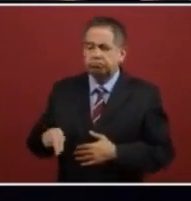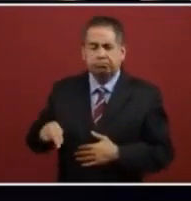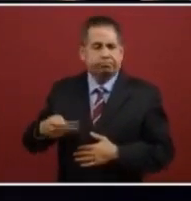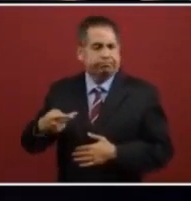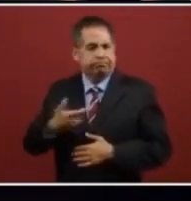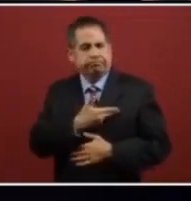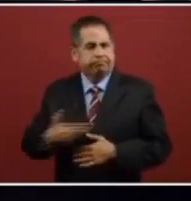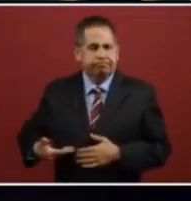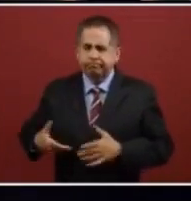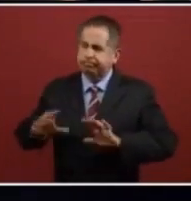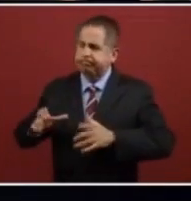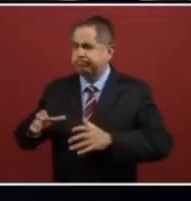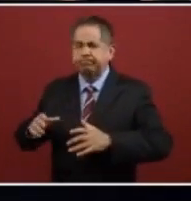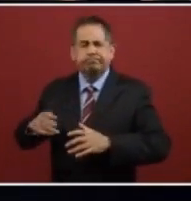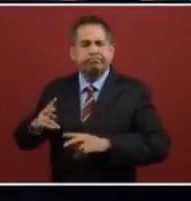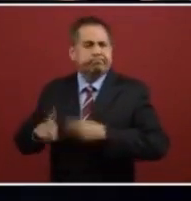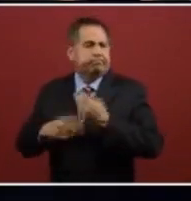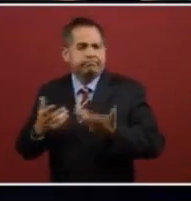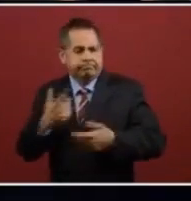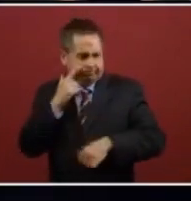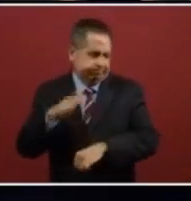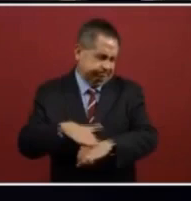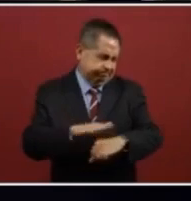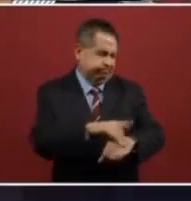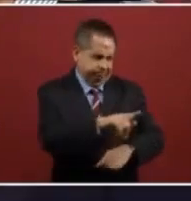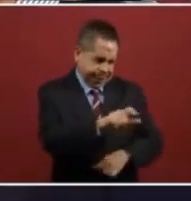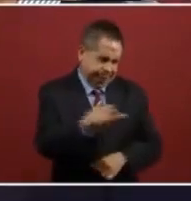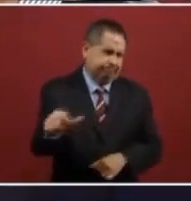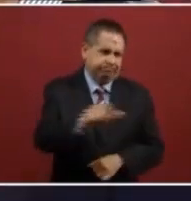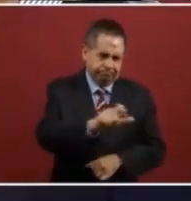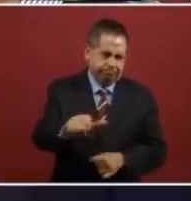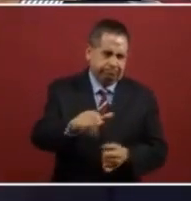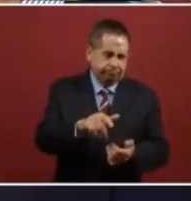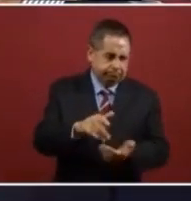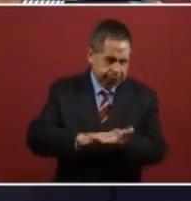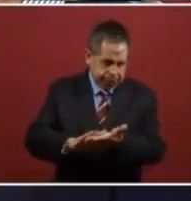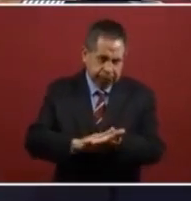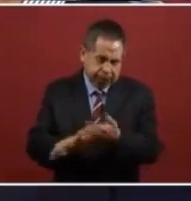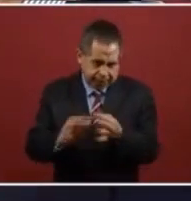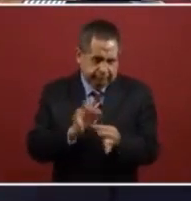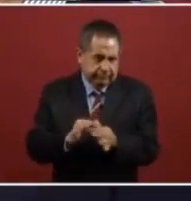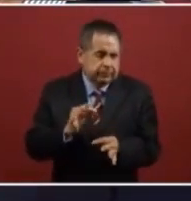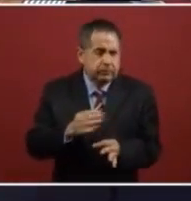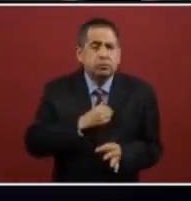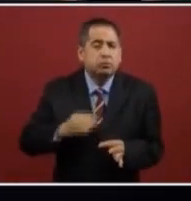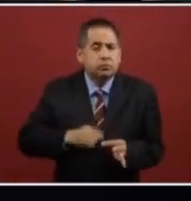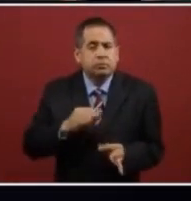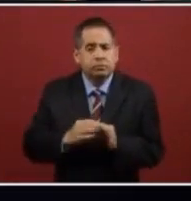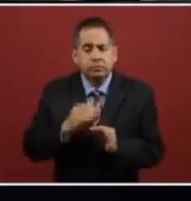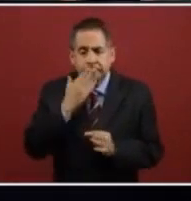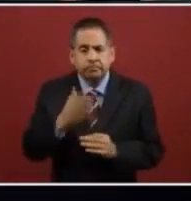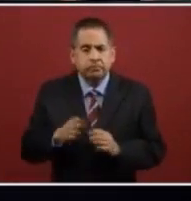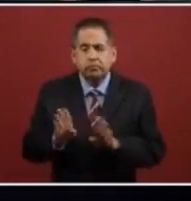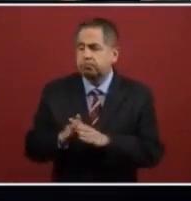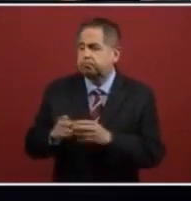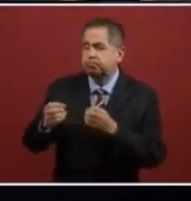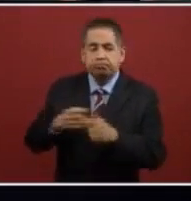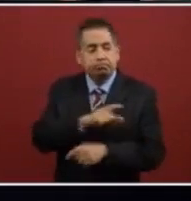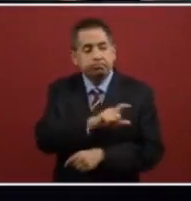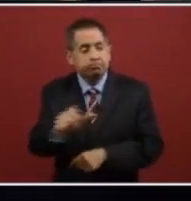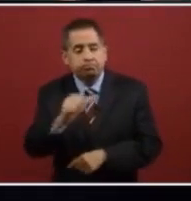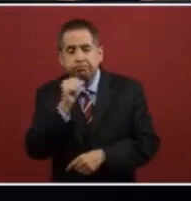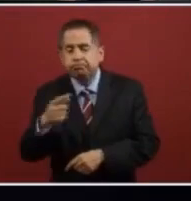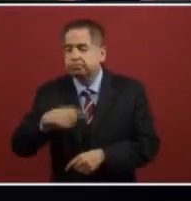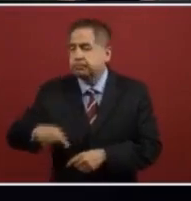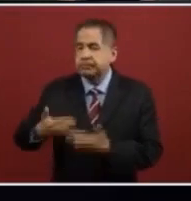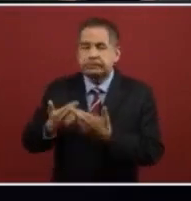República para que estos adeudos sean pagados por los contribuyentes y qué tanto afecta esto a la hacienda